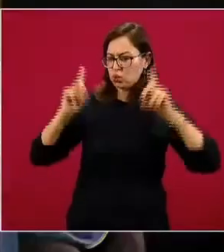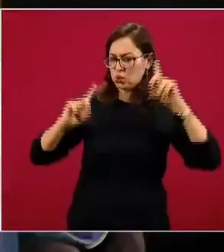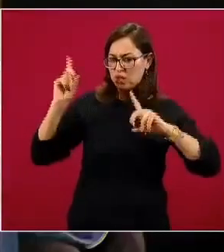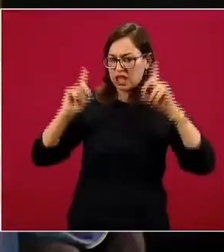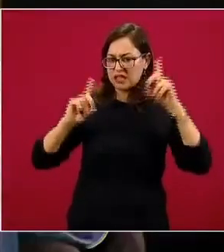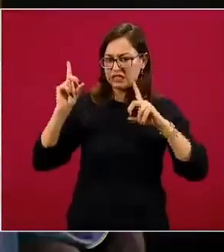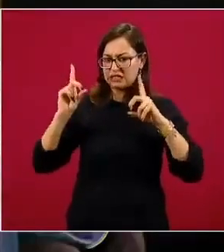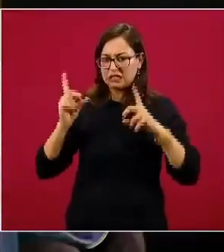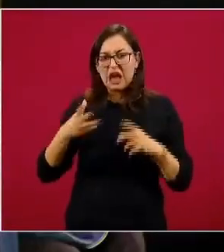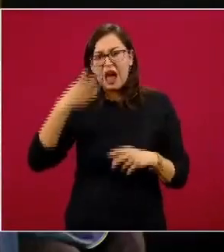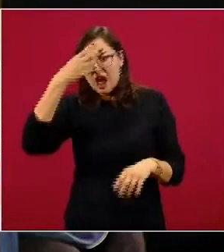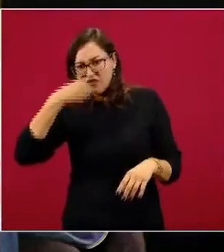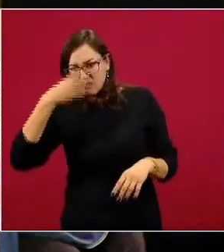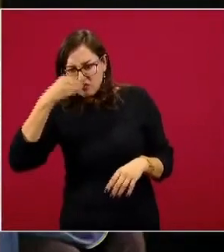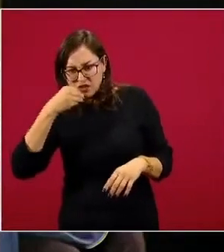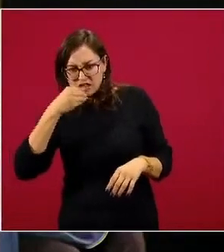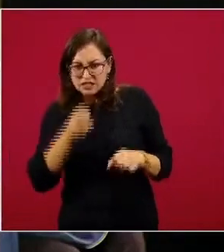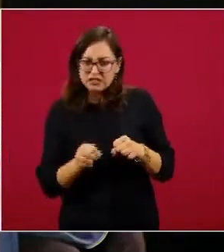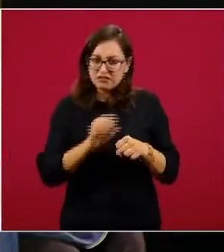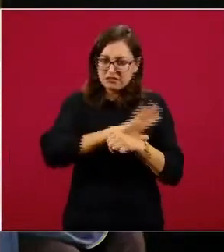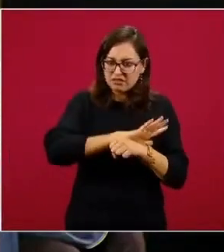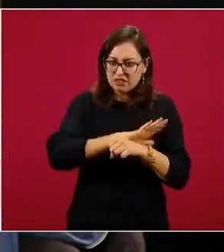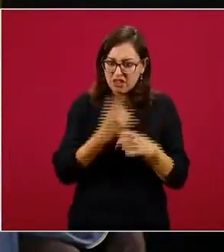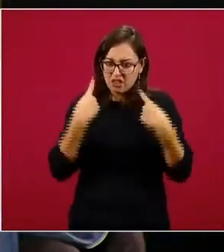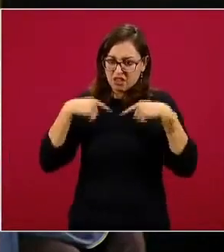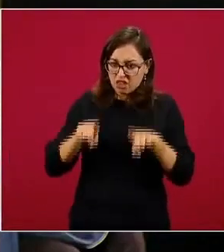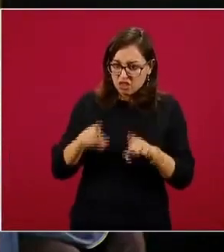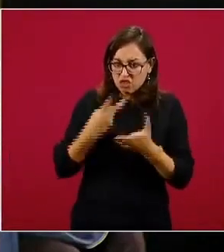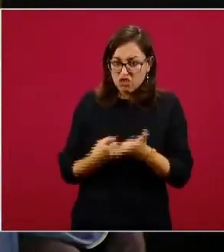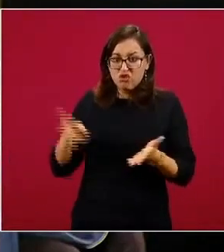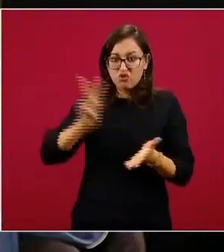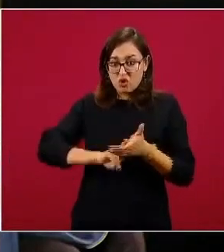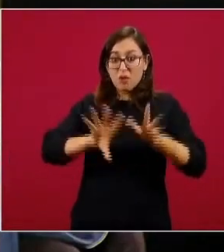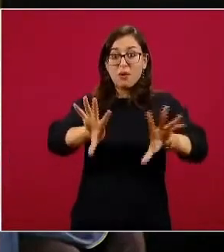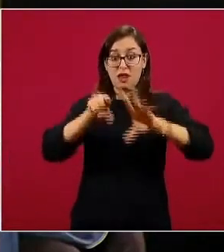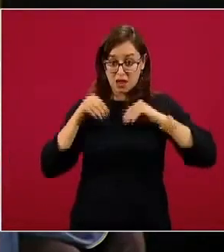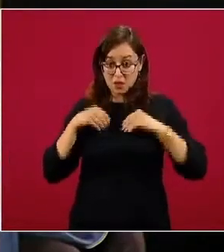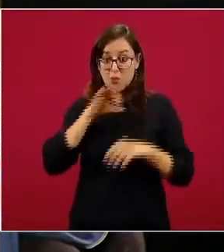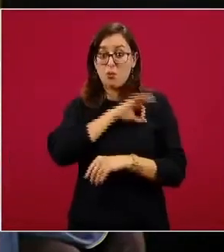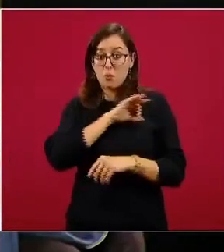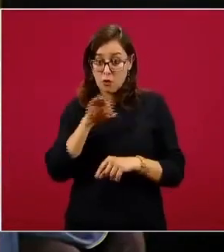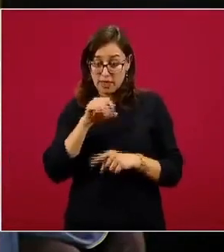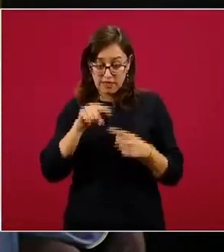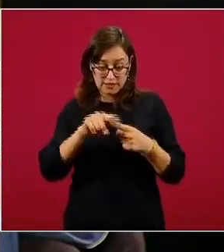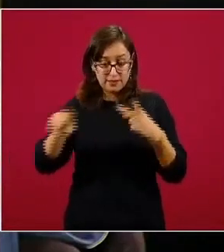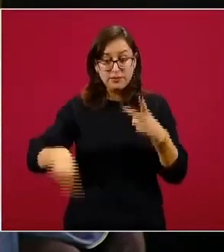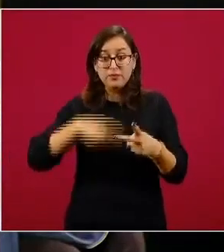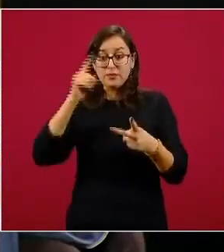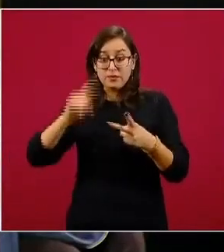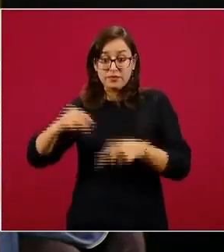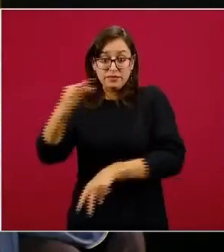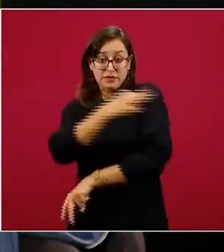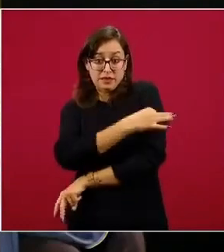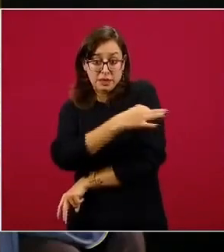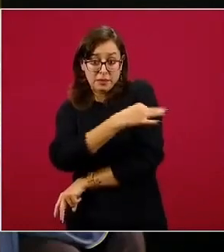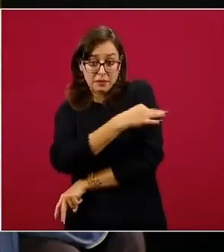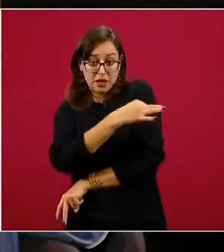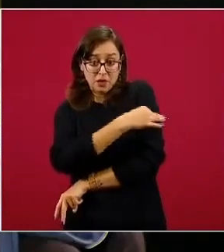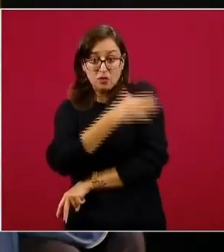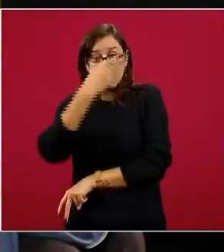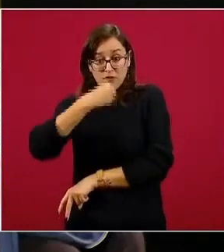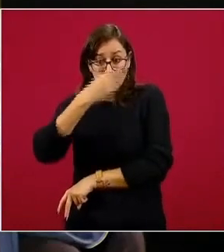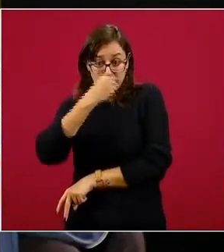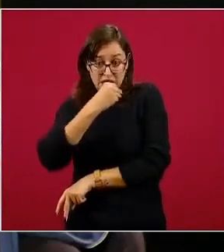tener influenza y COVID al mismo tiempo. También saber si al vacunarse contra la influenza pueden protegerse del